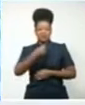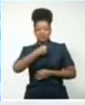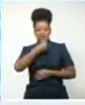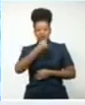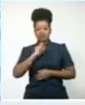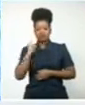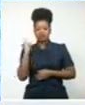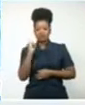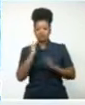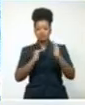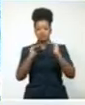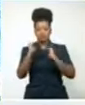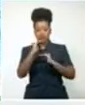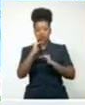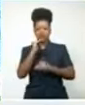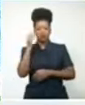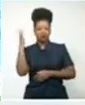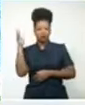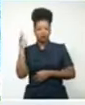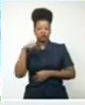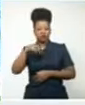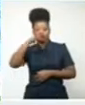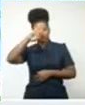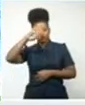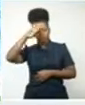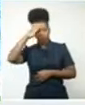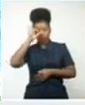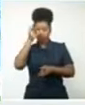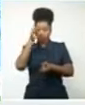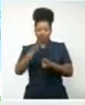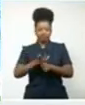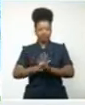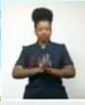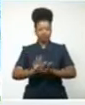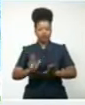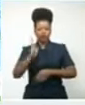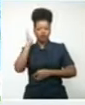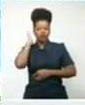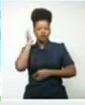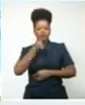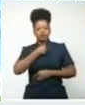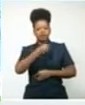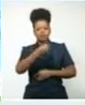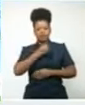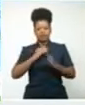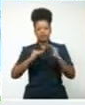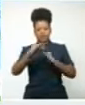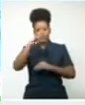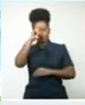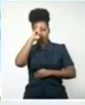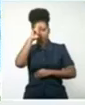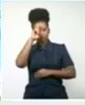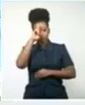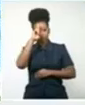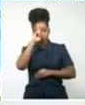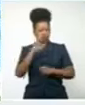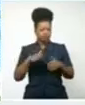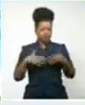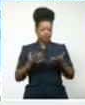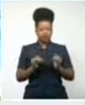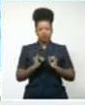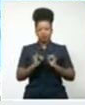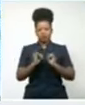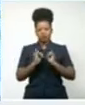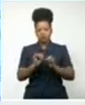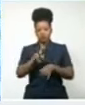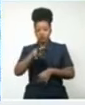Relaciones Exteriores de la República de Cuba. De inmediato iniciamos la conferencia de prensa del Ministerio de Salud Pública sobre la actualización de la